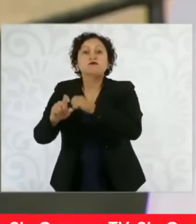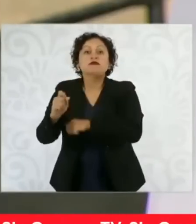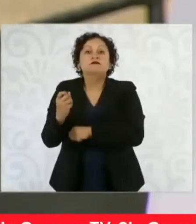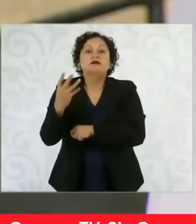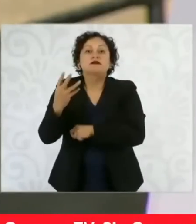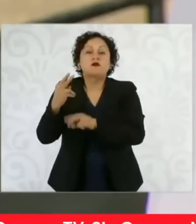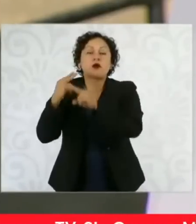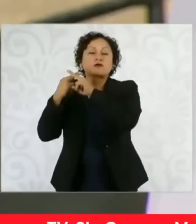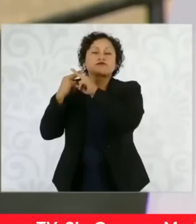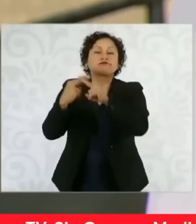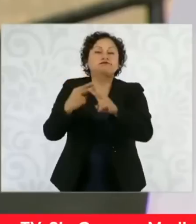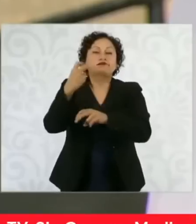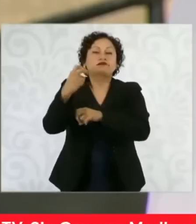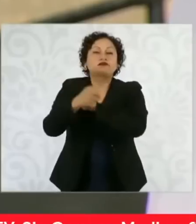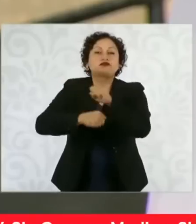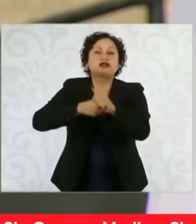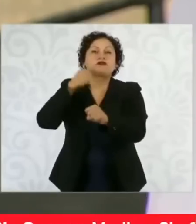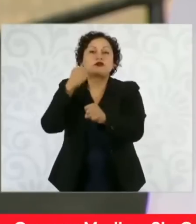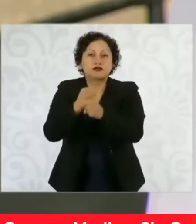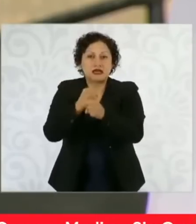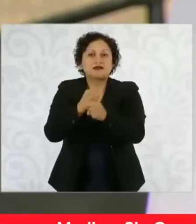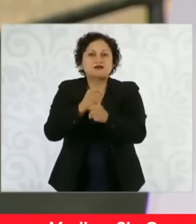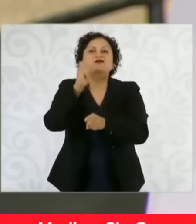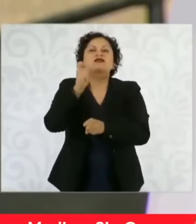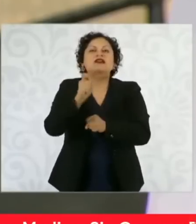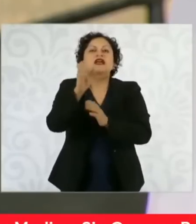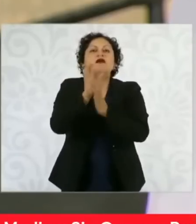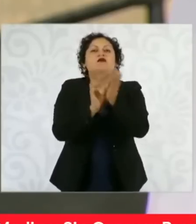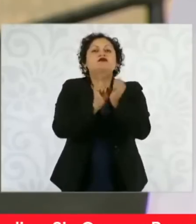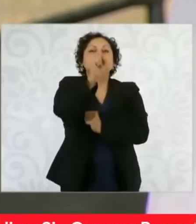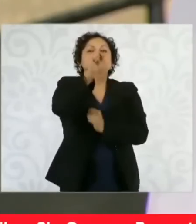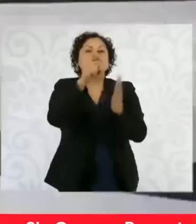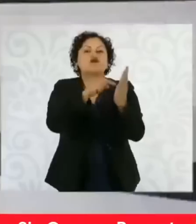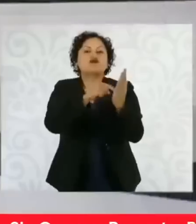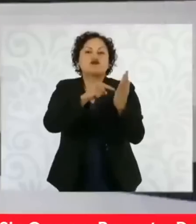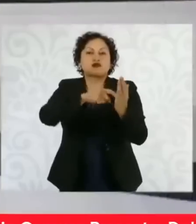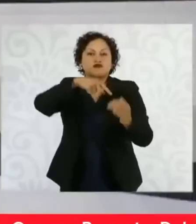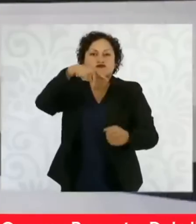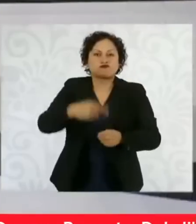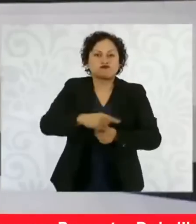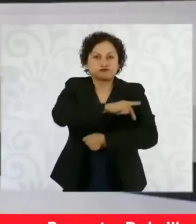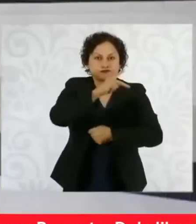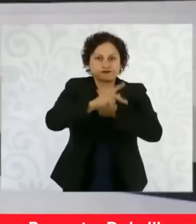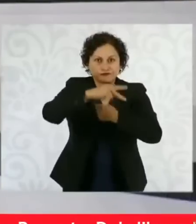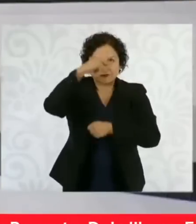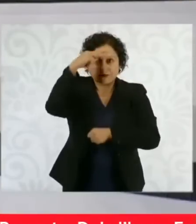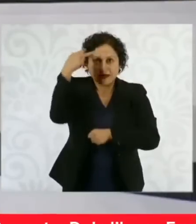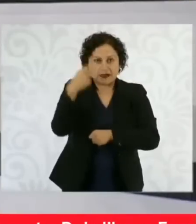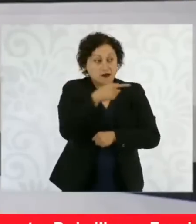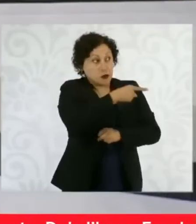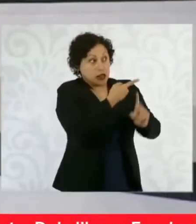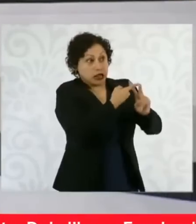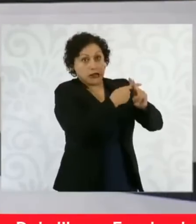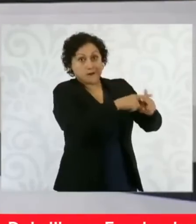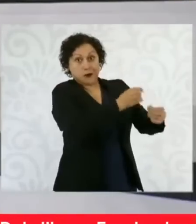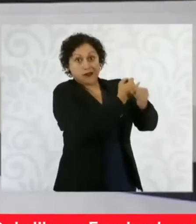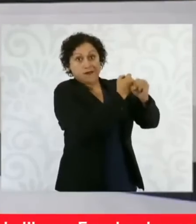años de la primera Constitución de la República, producto de aquella gesta